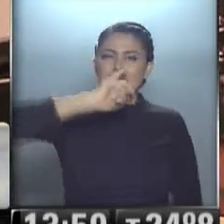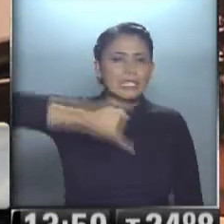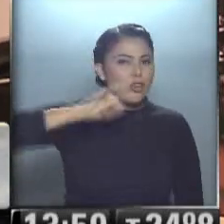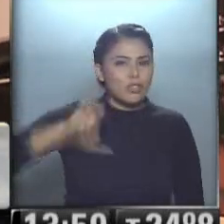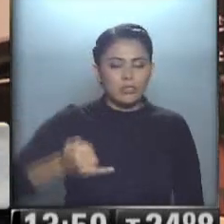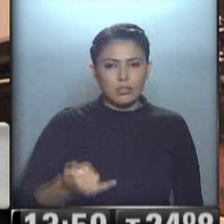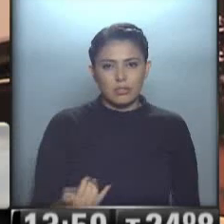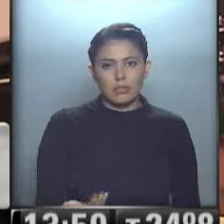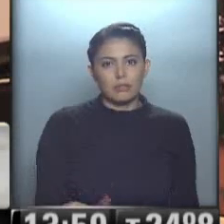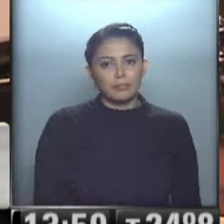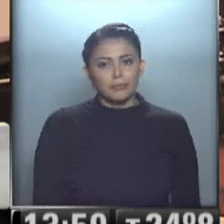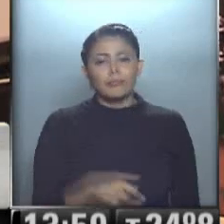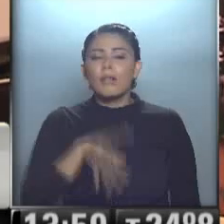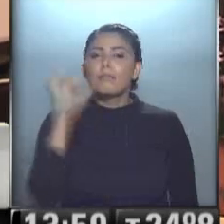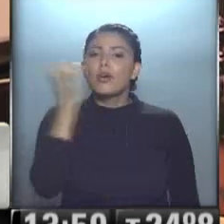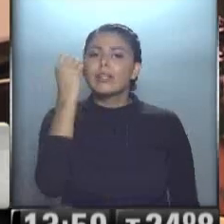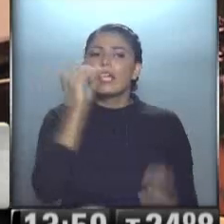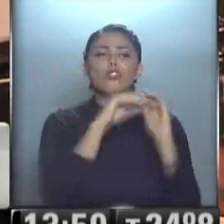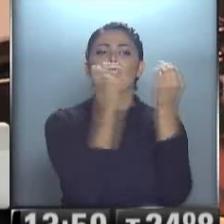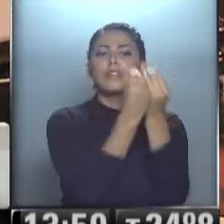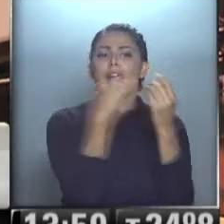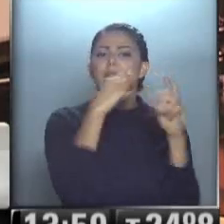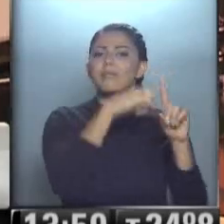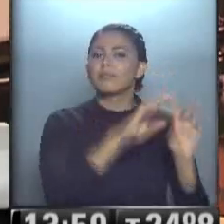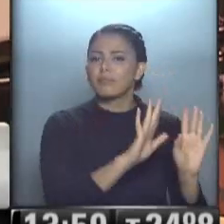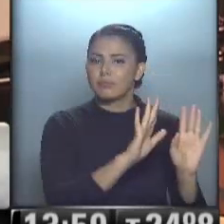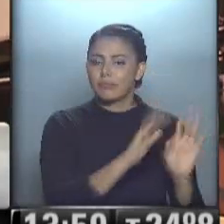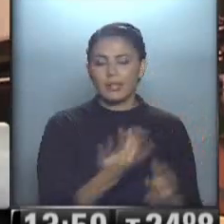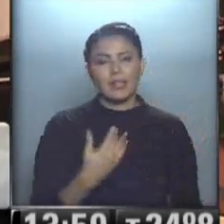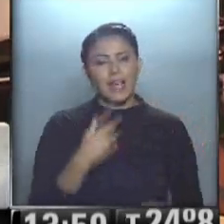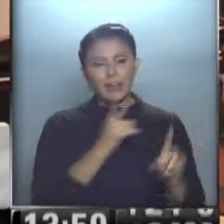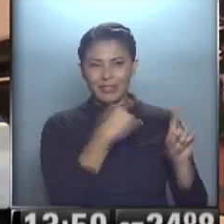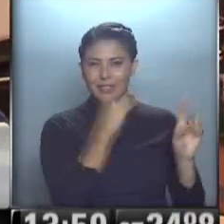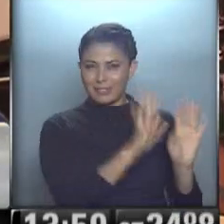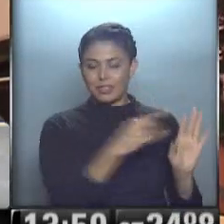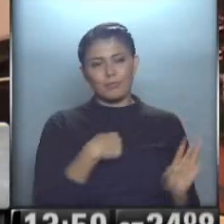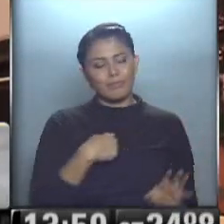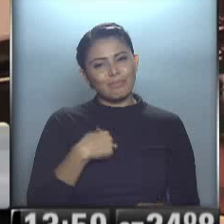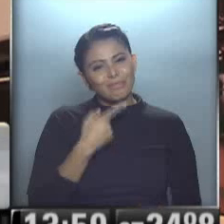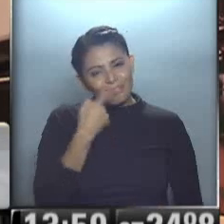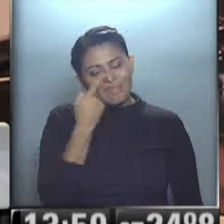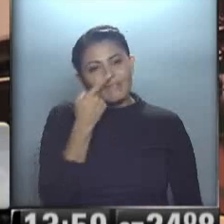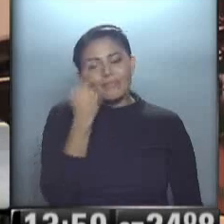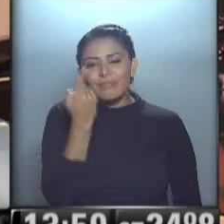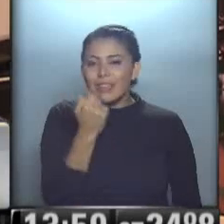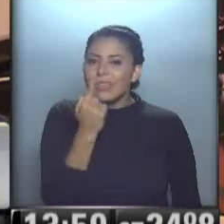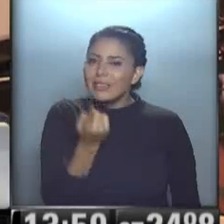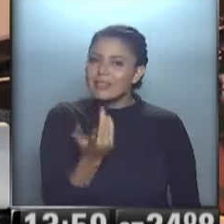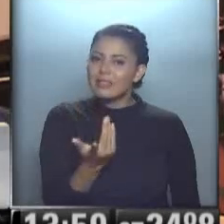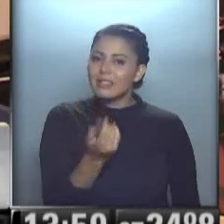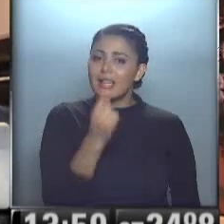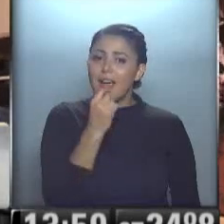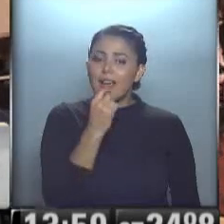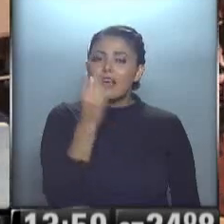costo, que lo importante es el resultado. Y a mí me interesaba decir que